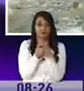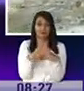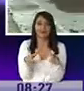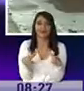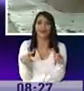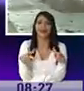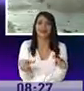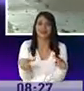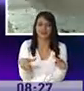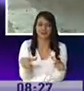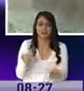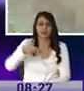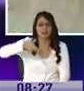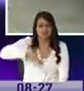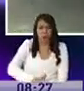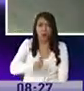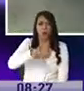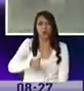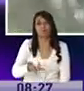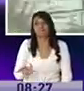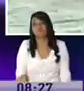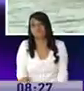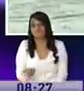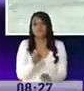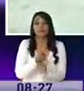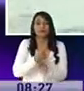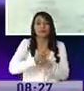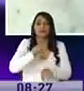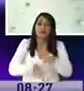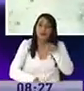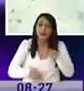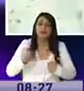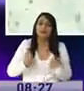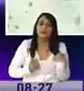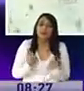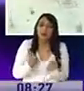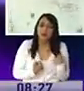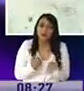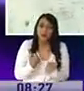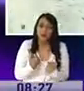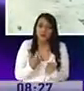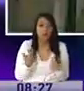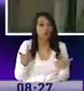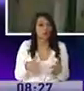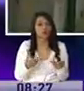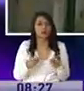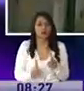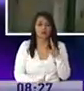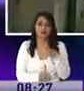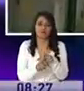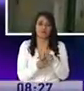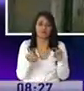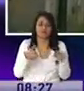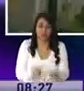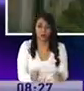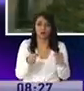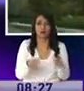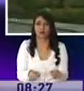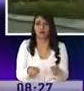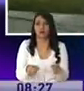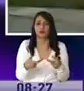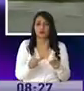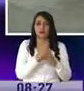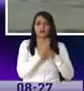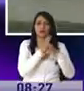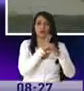huecos gigantes es por eso que se dañan los vehículos y uno se pega un tremendo susto Porque además hay bastantes buses aquí